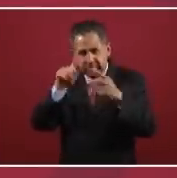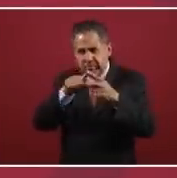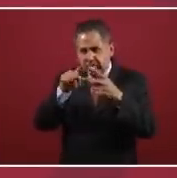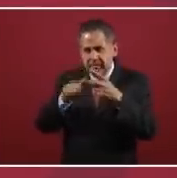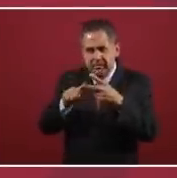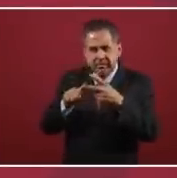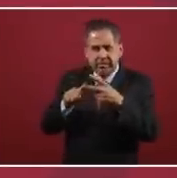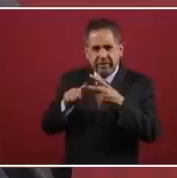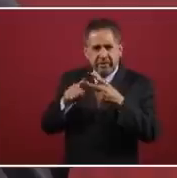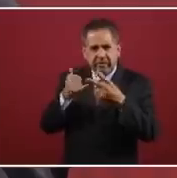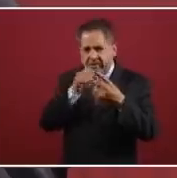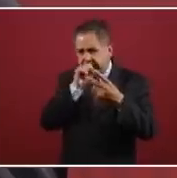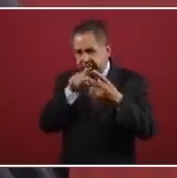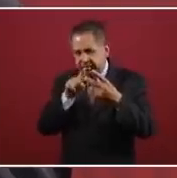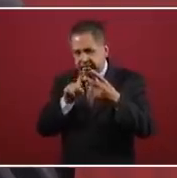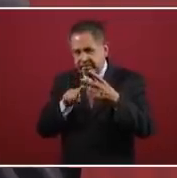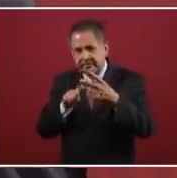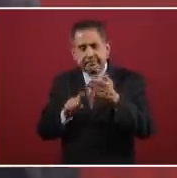y